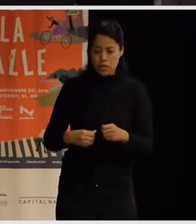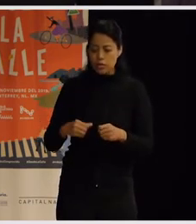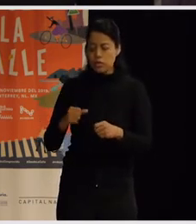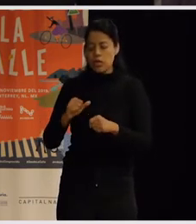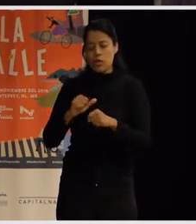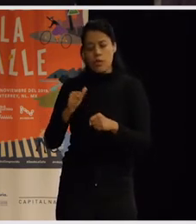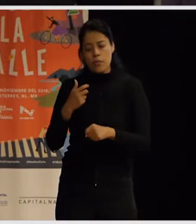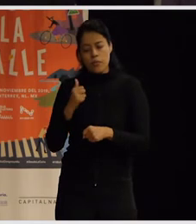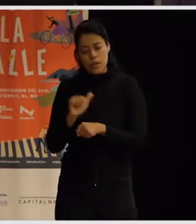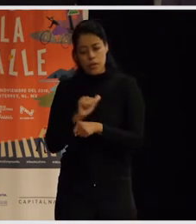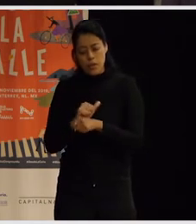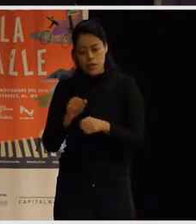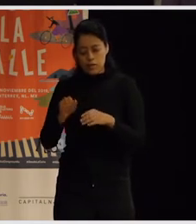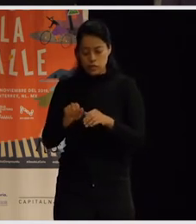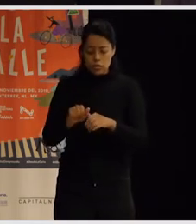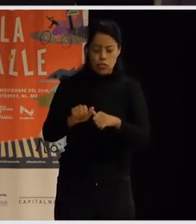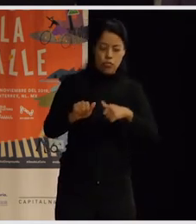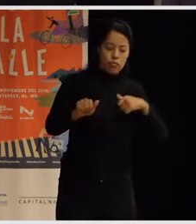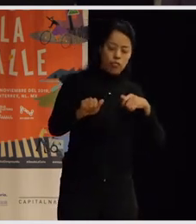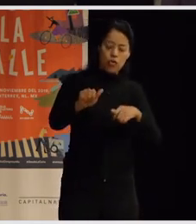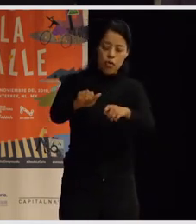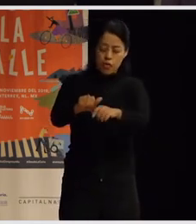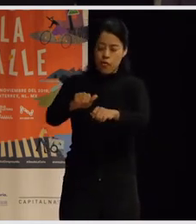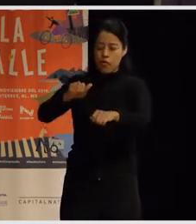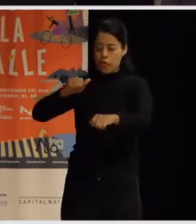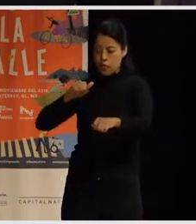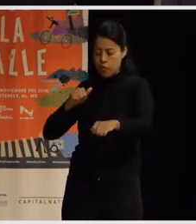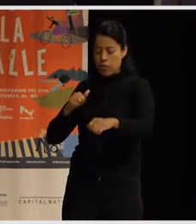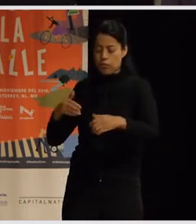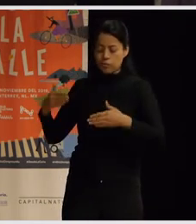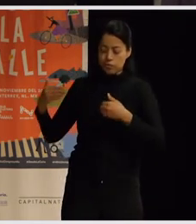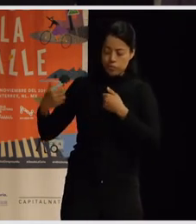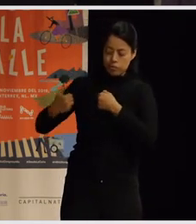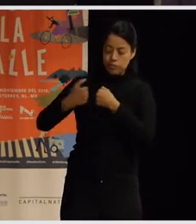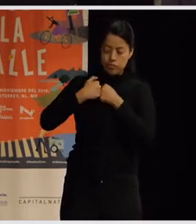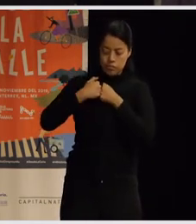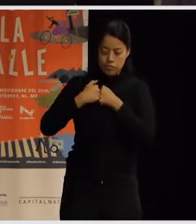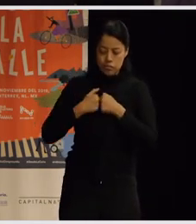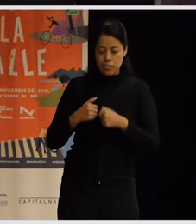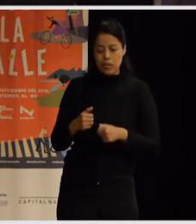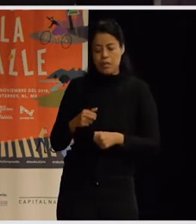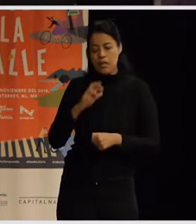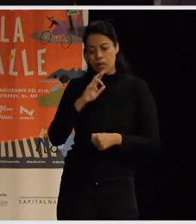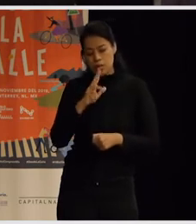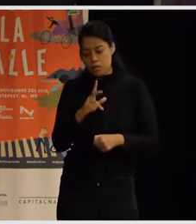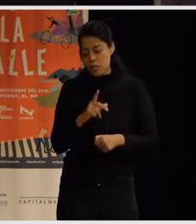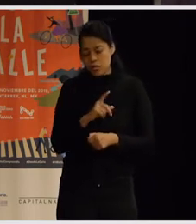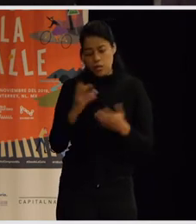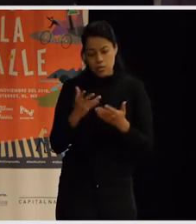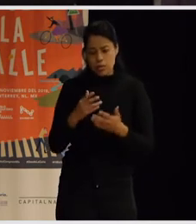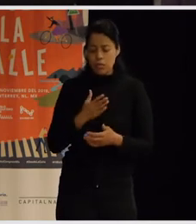dio por atrás y pues no lo vino así es la excusa típica llegó toda la familia con nosotros llevaban camisetas y nos dijeron es lo mejor que podemos haber hecho